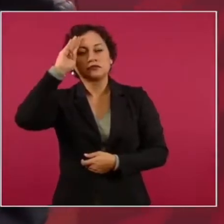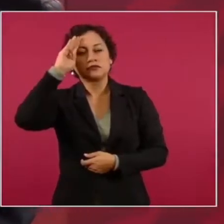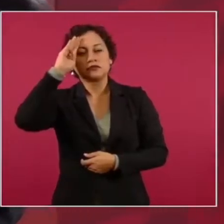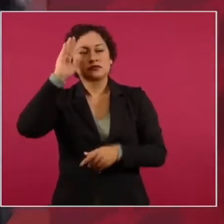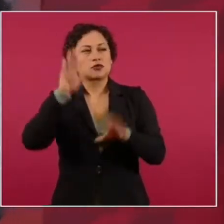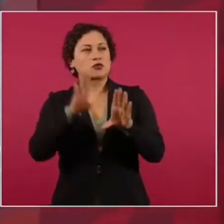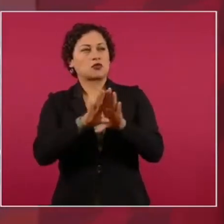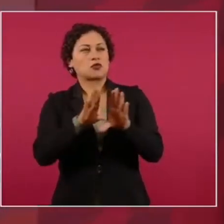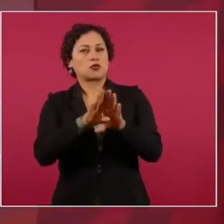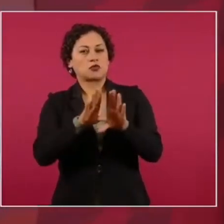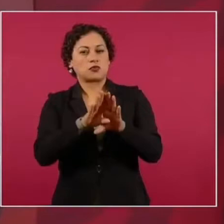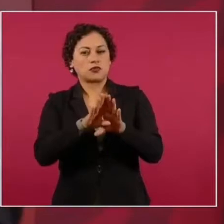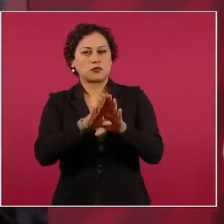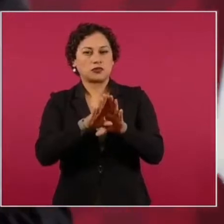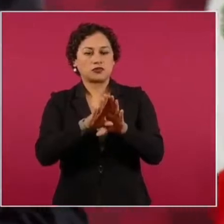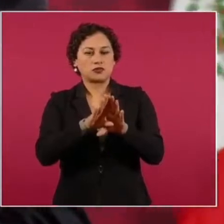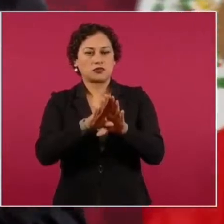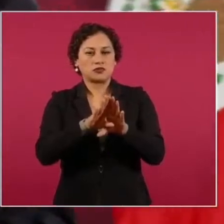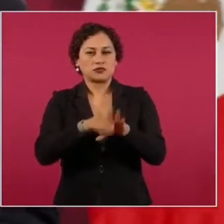muchos